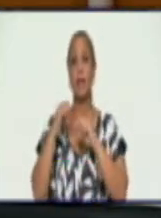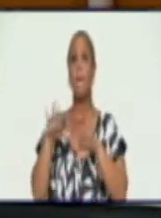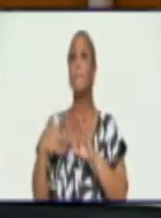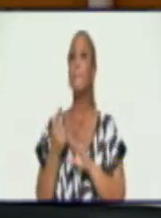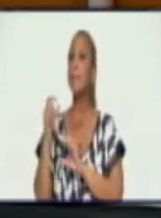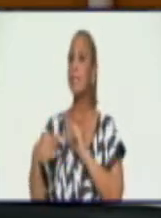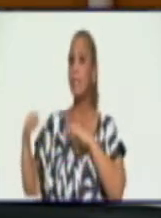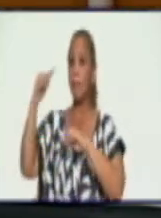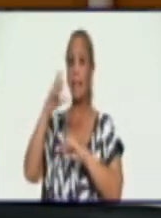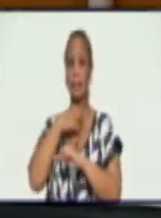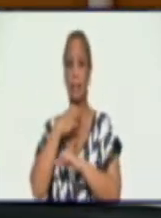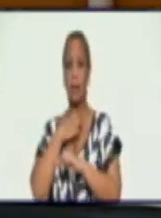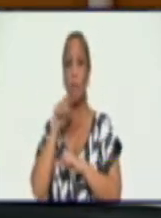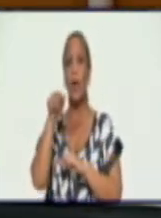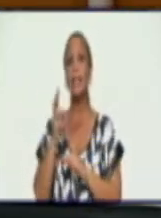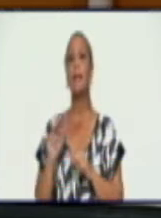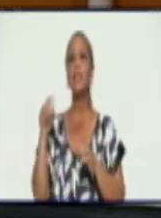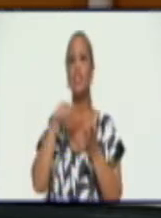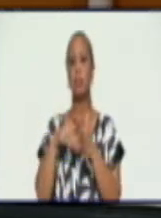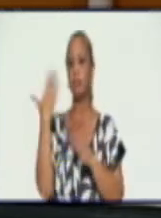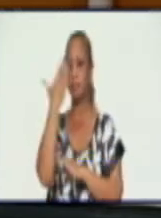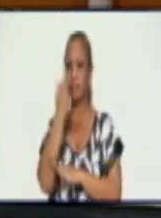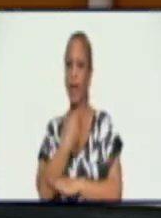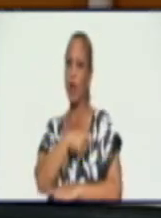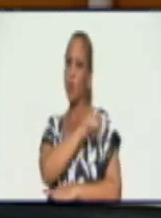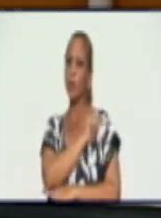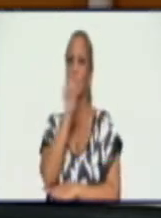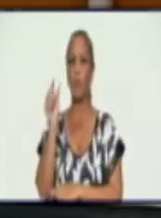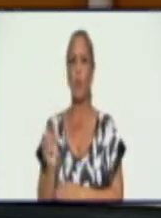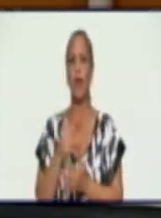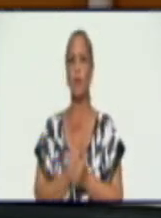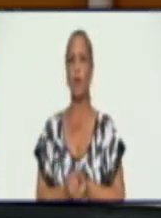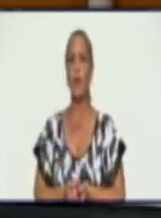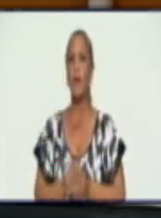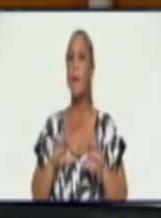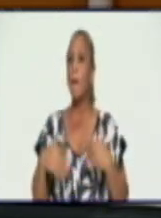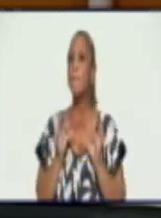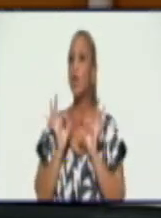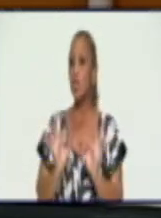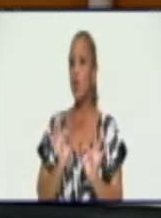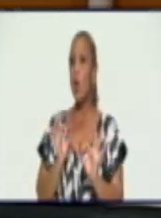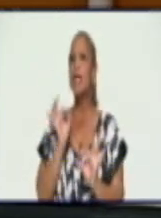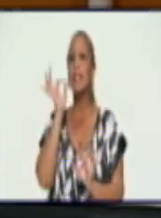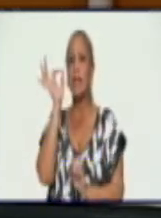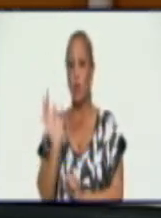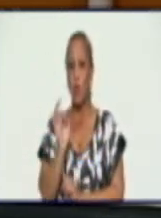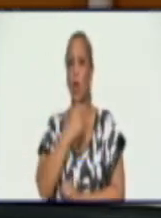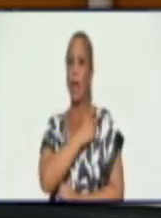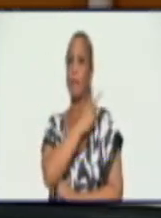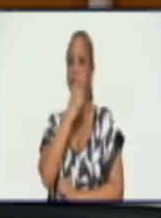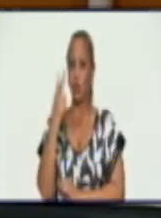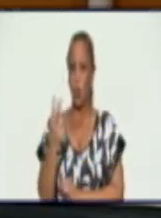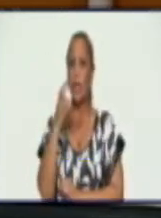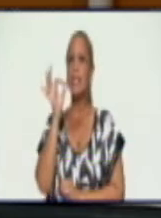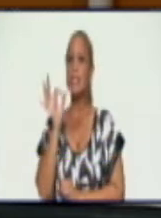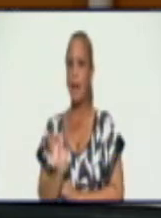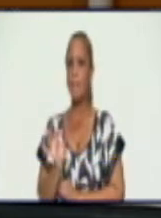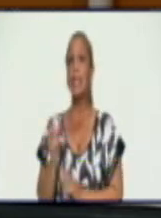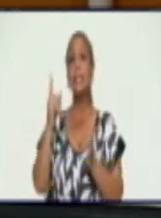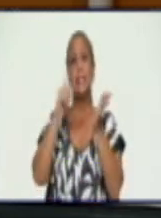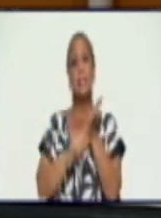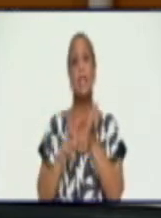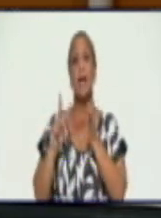en esta misión nuestro pueblo por eso no estamos seguros que la victoria es cierta y que granma va a